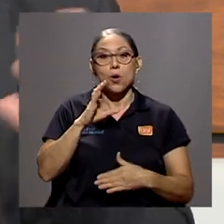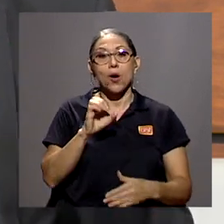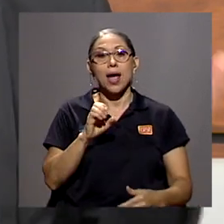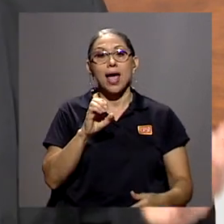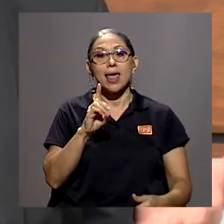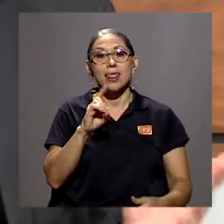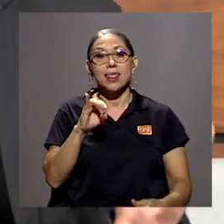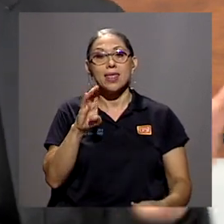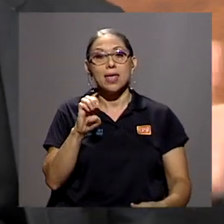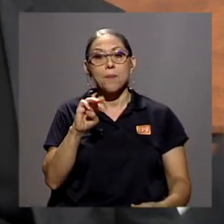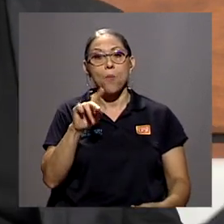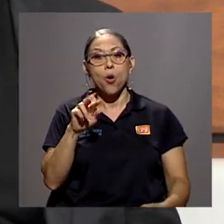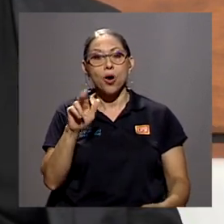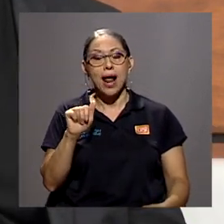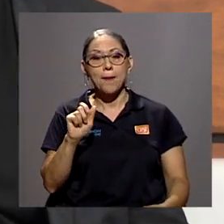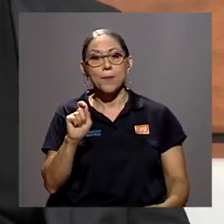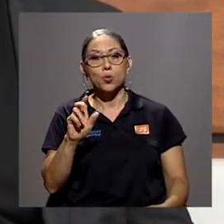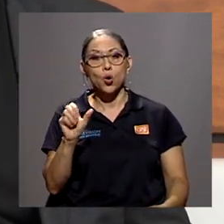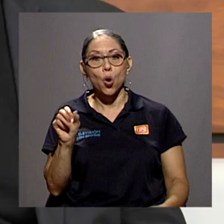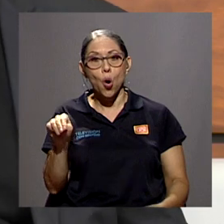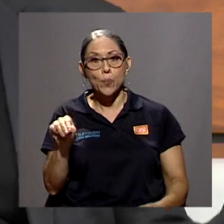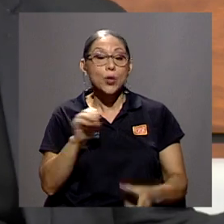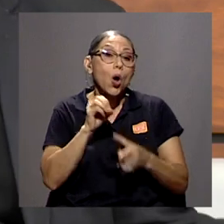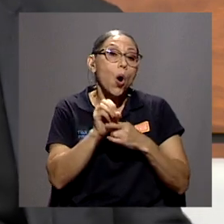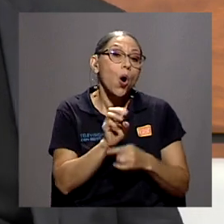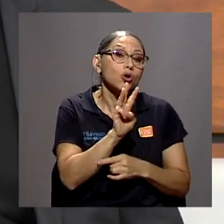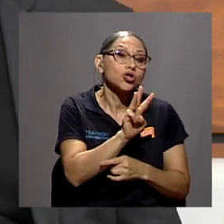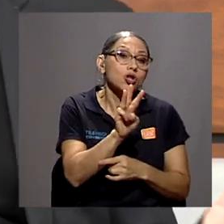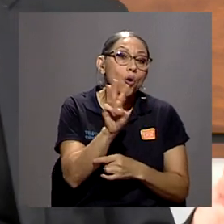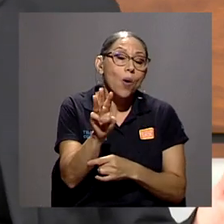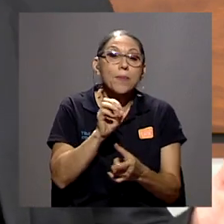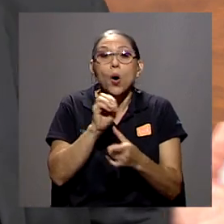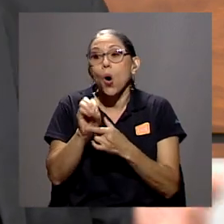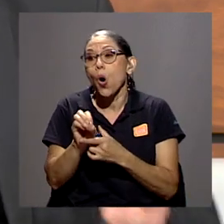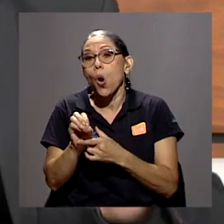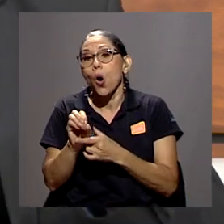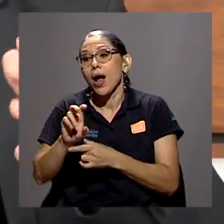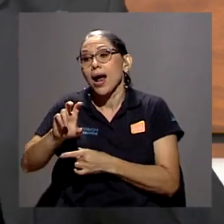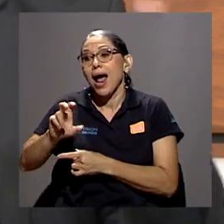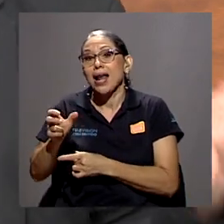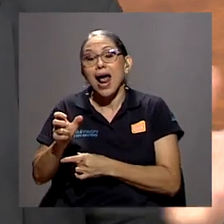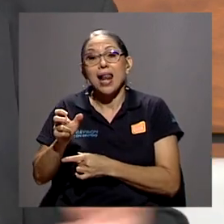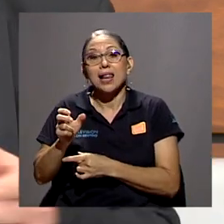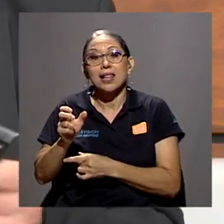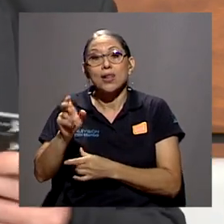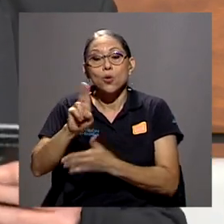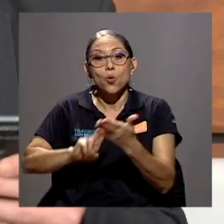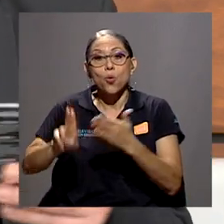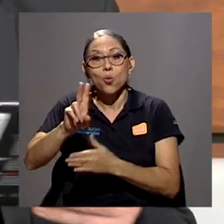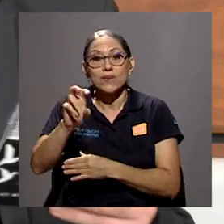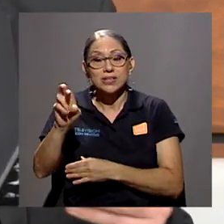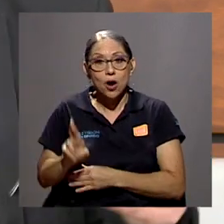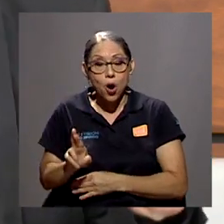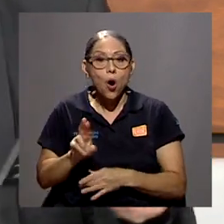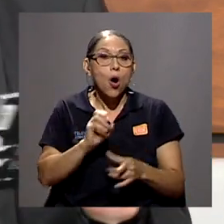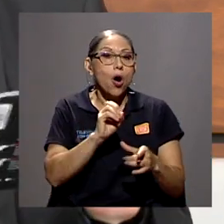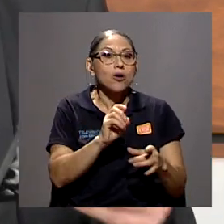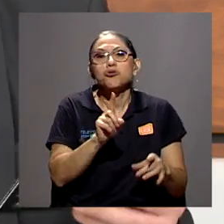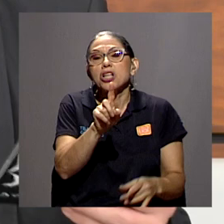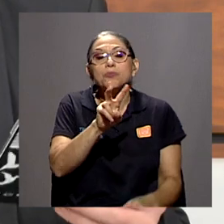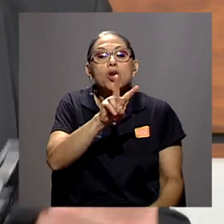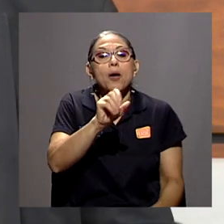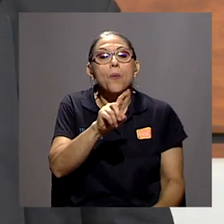o en el sitio web o en los canales de la universidad no está expuesto ni está expuesto es cuestión de que pongan la voz del ave